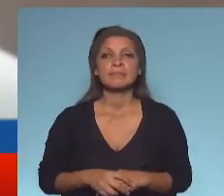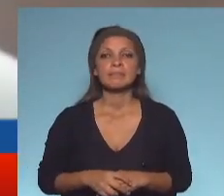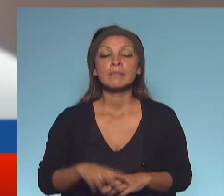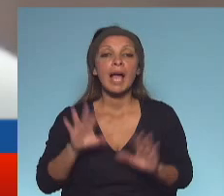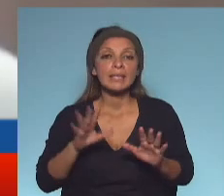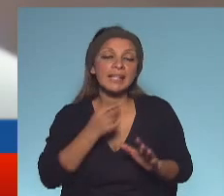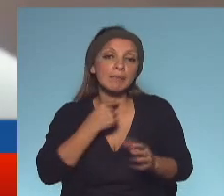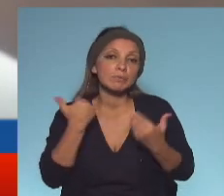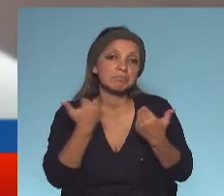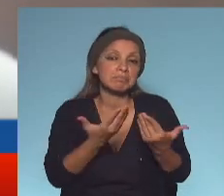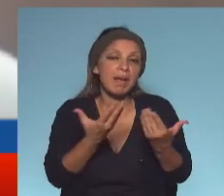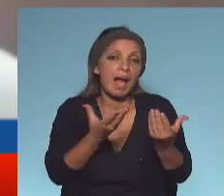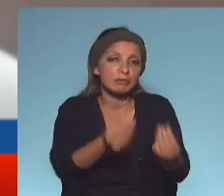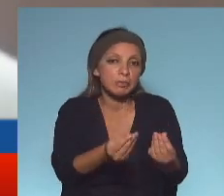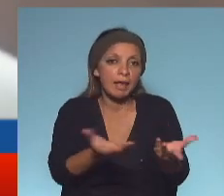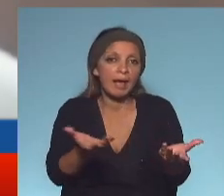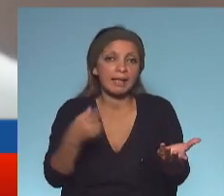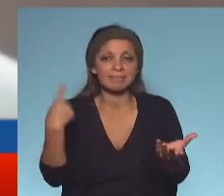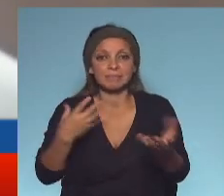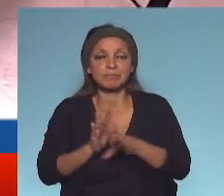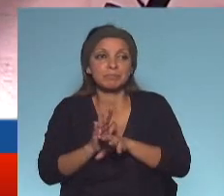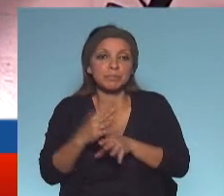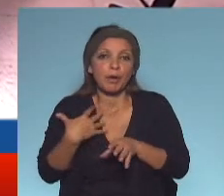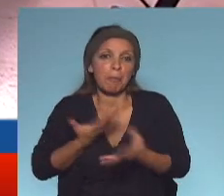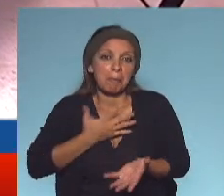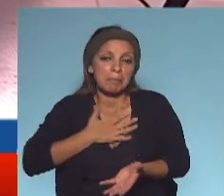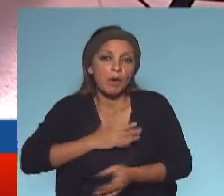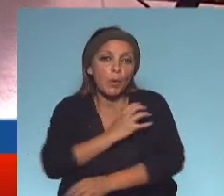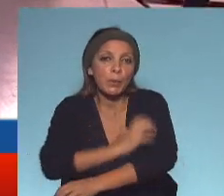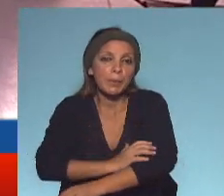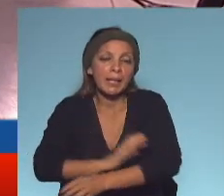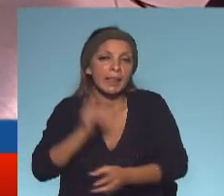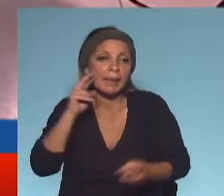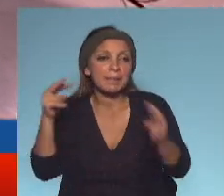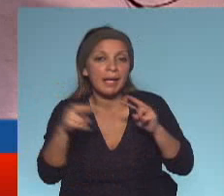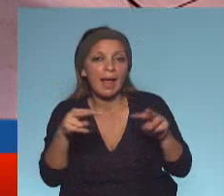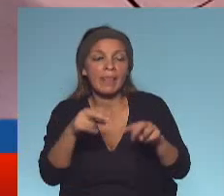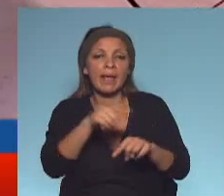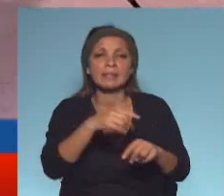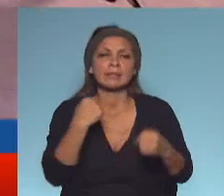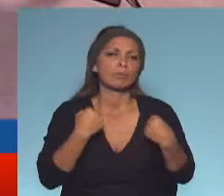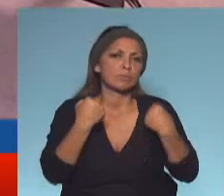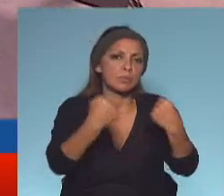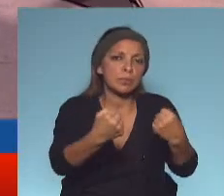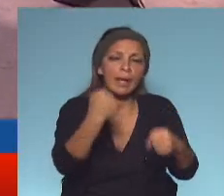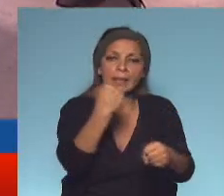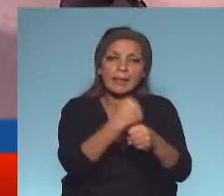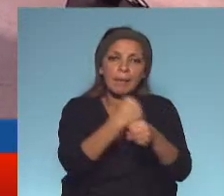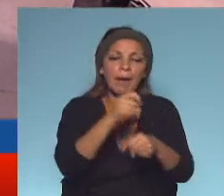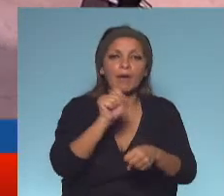ayudar desde nuestro humilde punto de vista a este inmenso trabajo que el Consejo